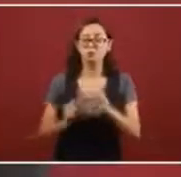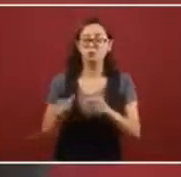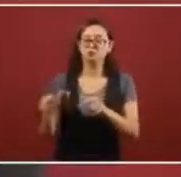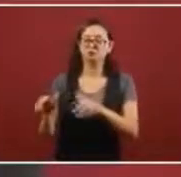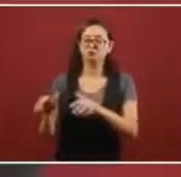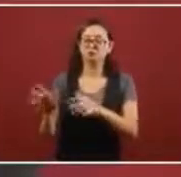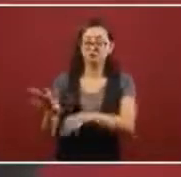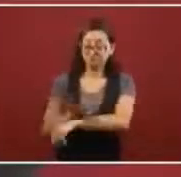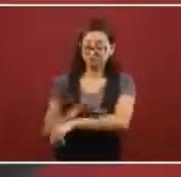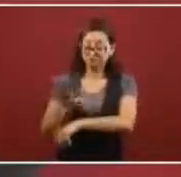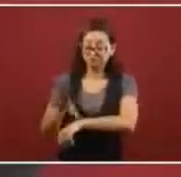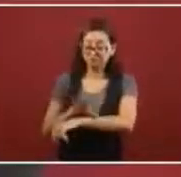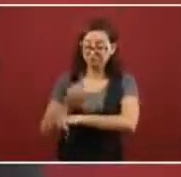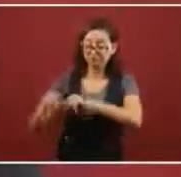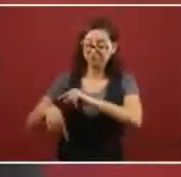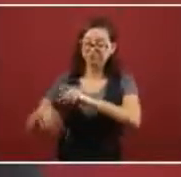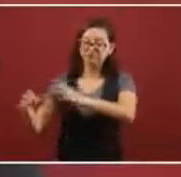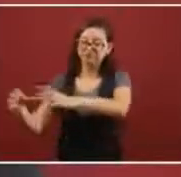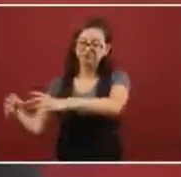básicamente